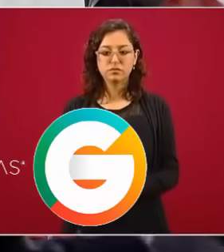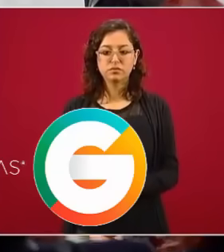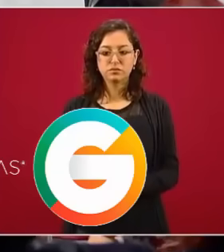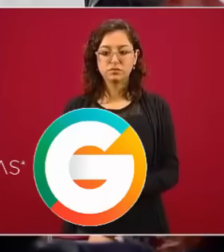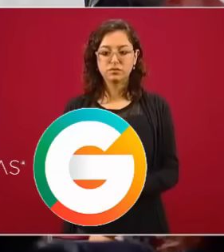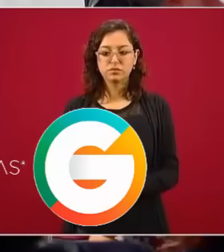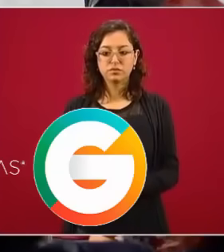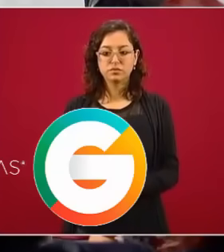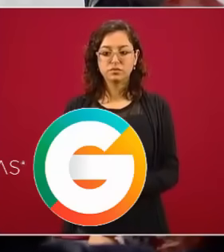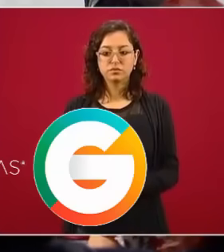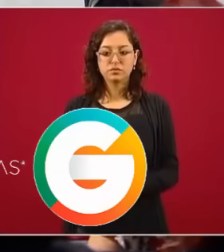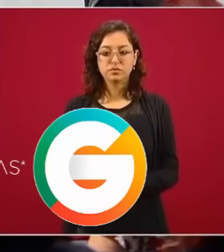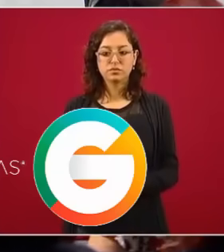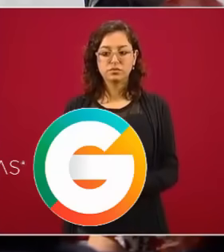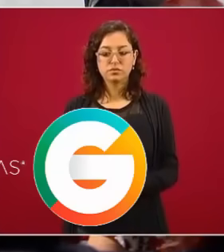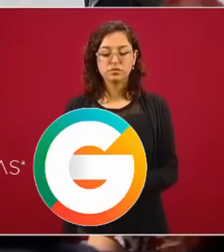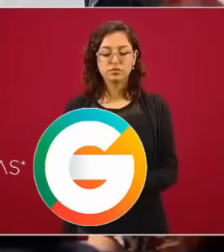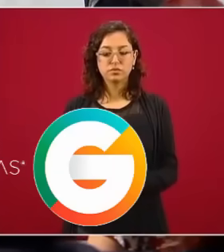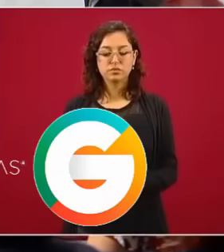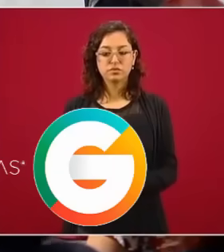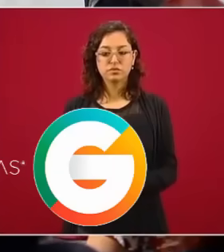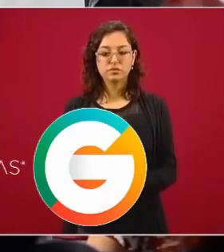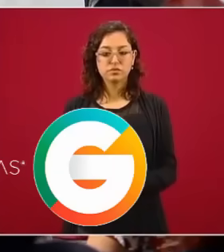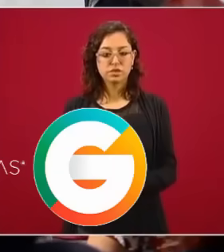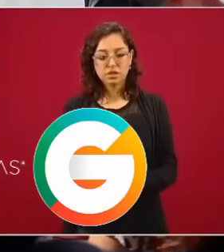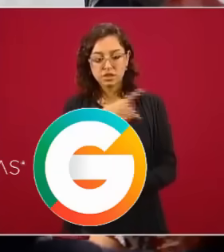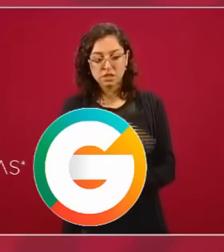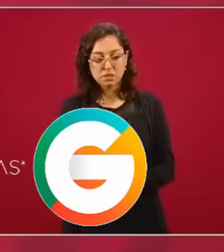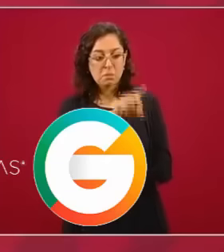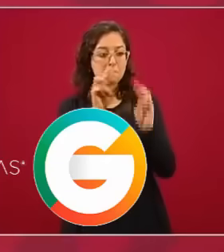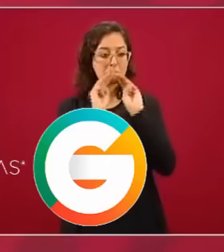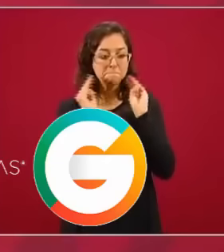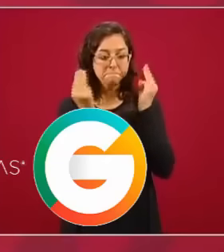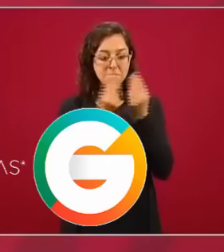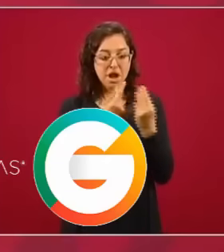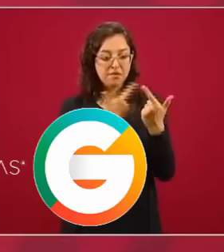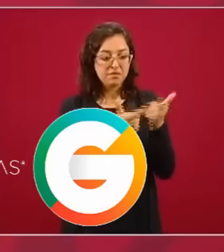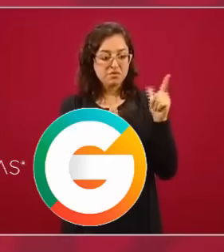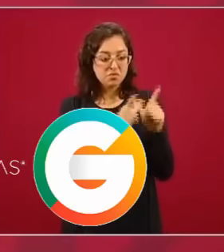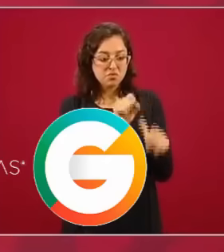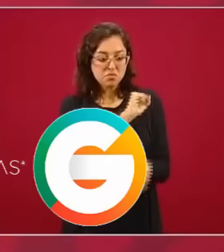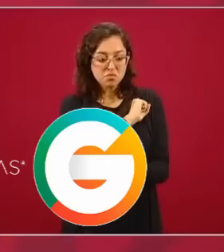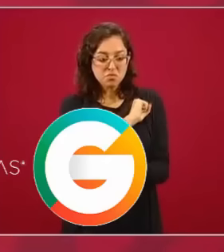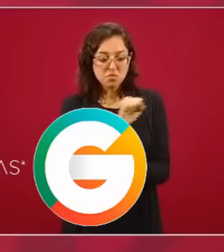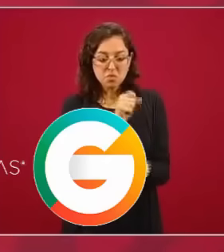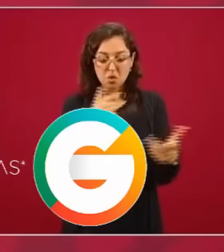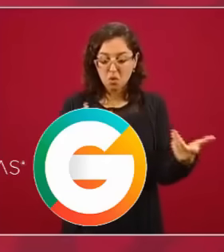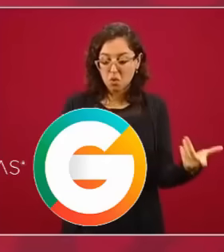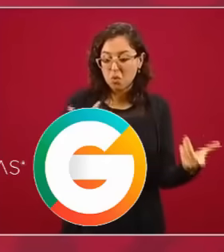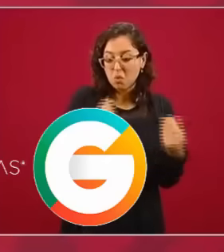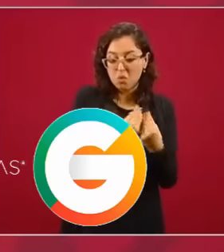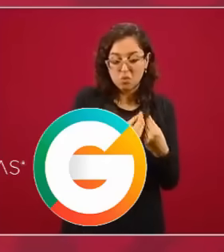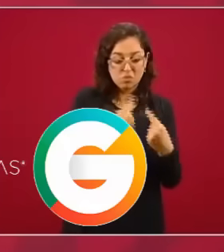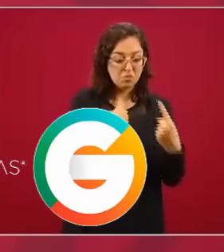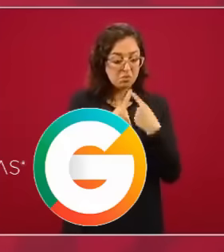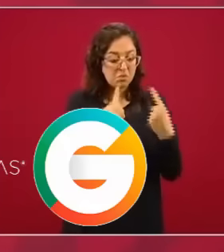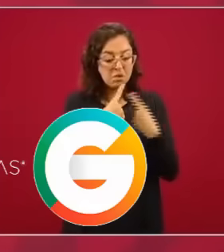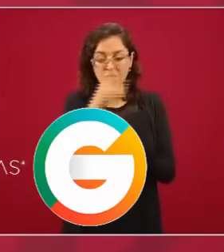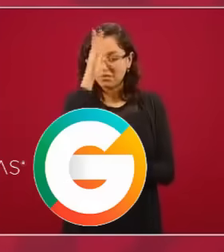estar en acuerdo con las bandas del crimen organizado,